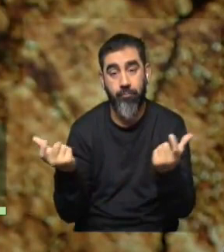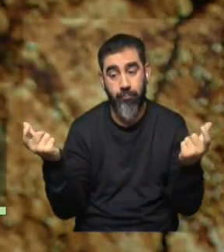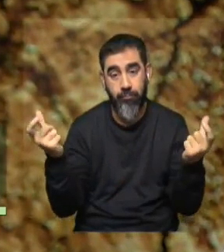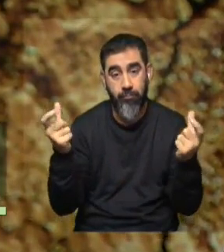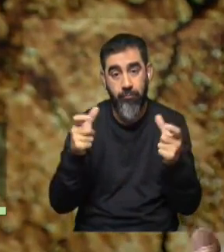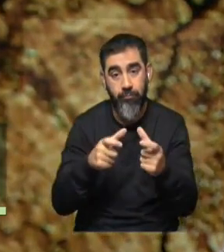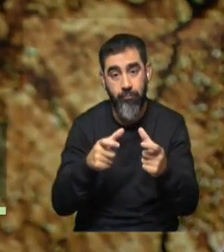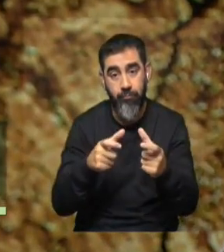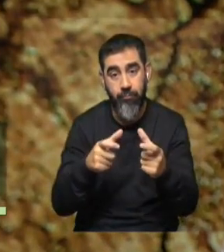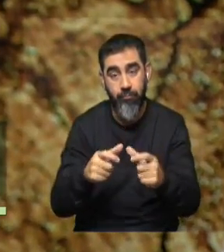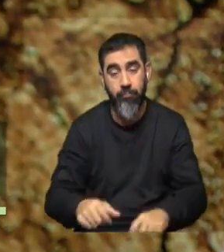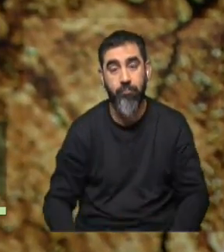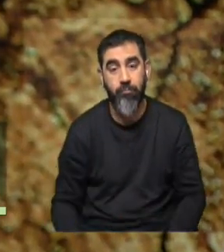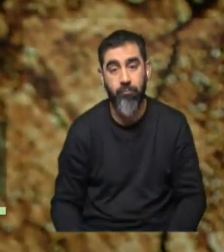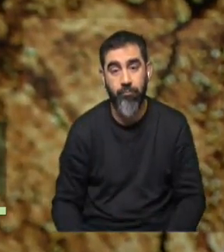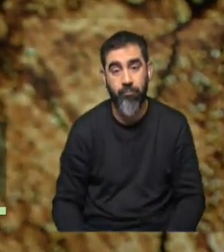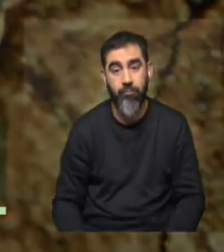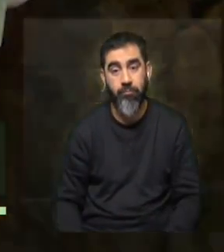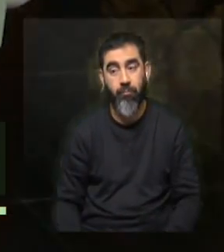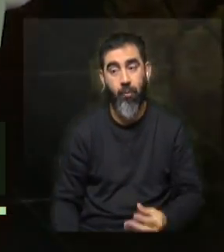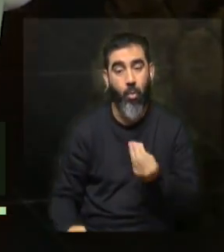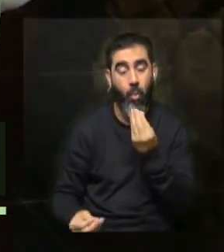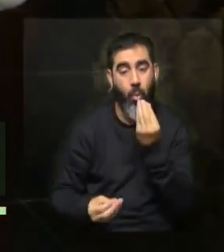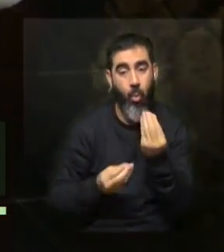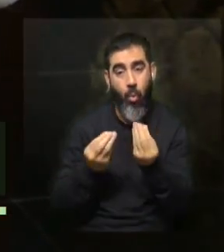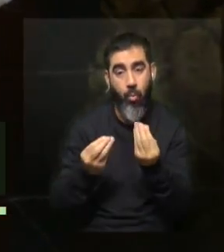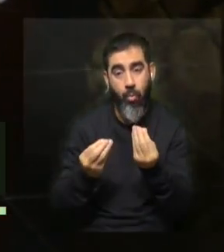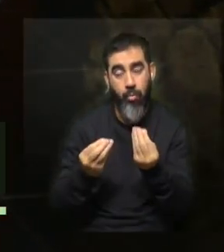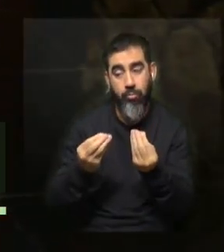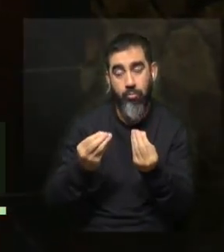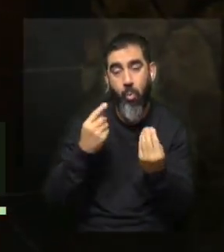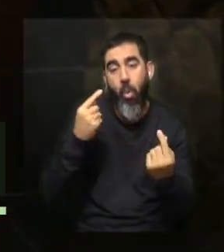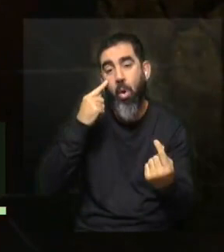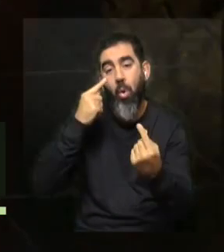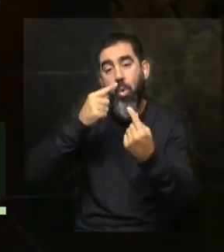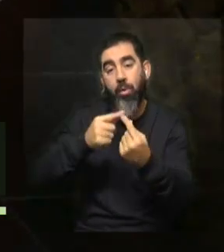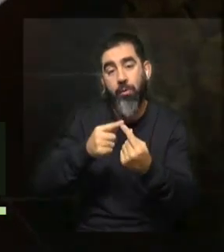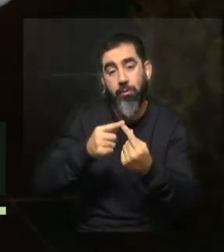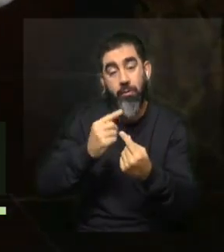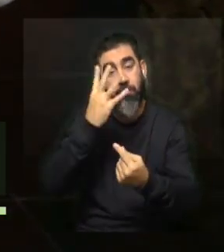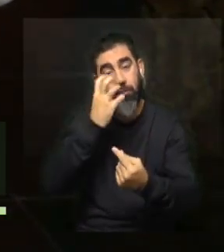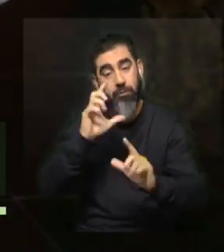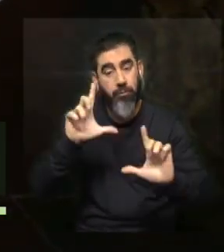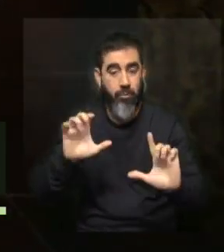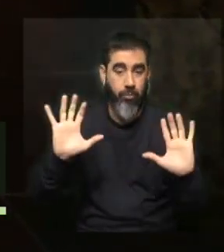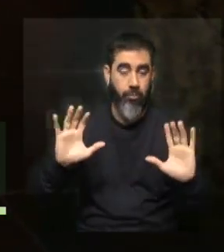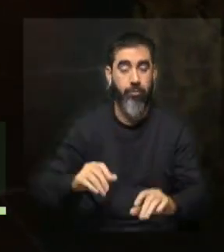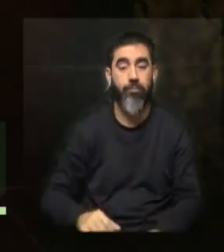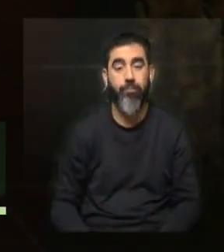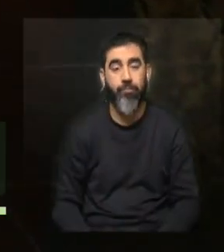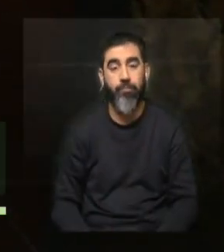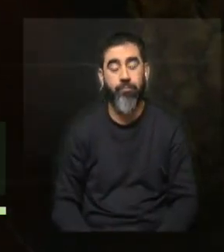con ellos pensamos el Cómo y el Hacia dónde qué objetivo son con la seriedad que siempre trabajamos